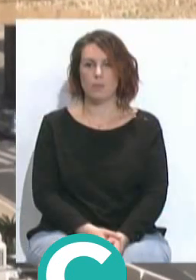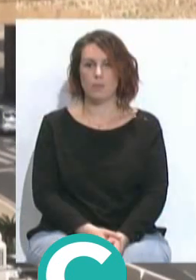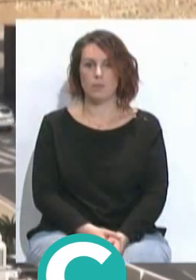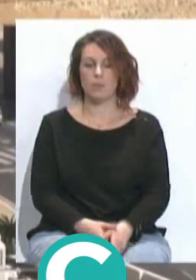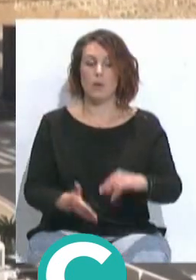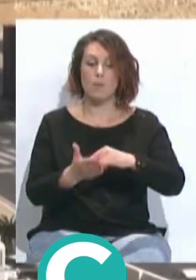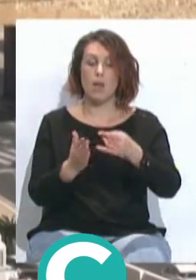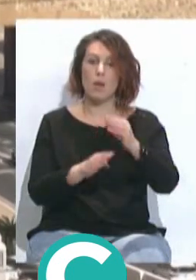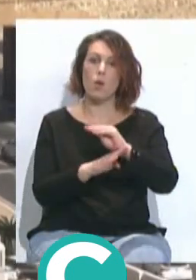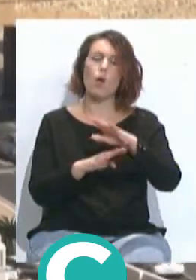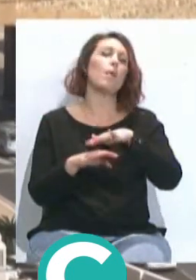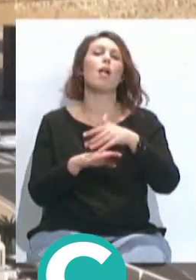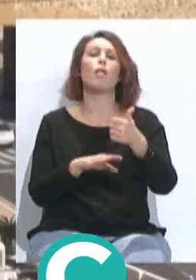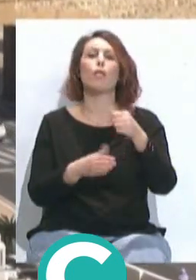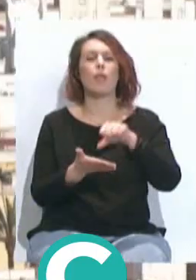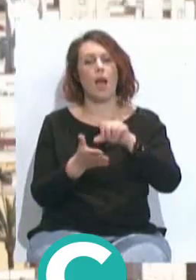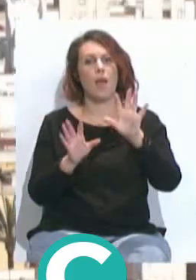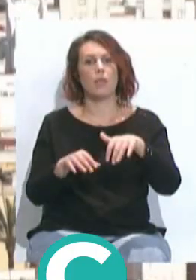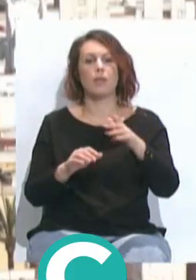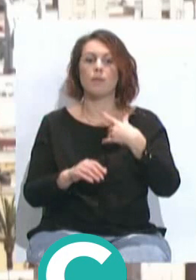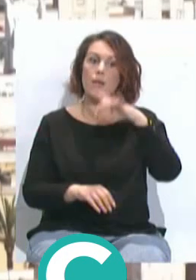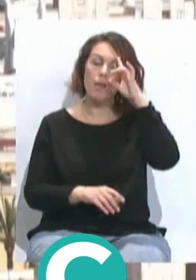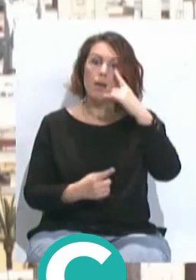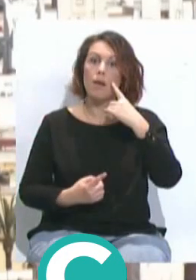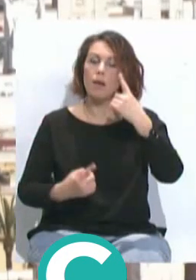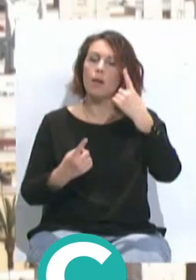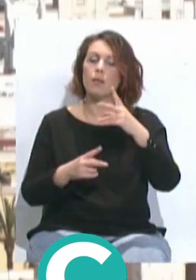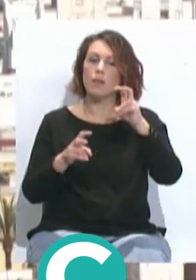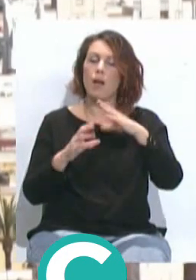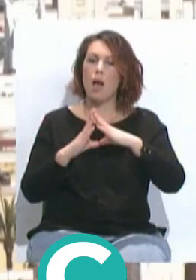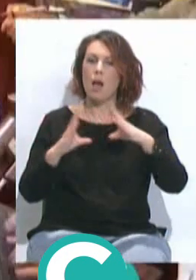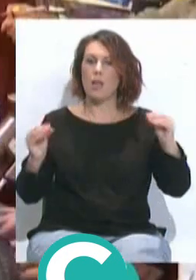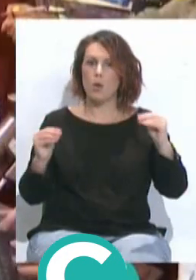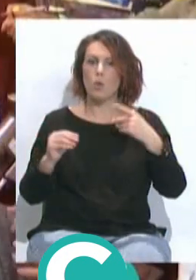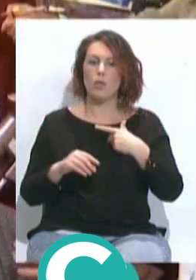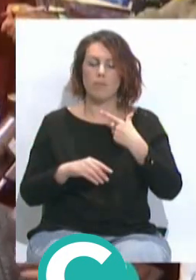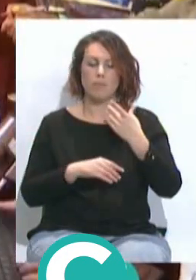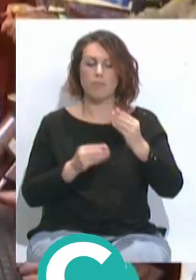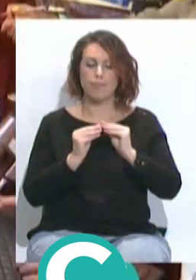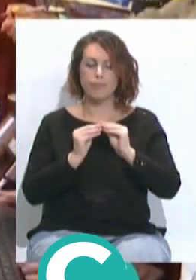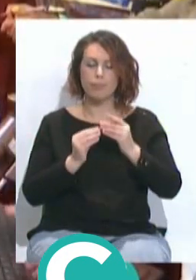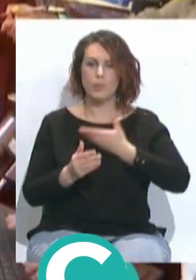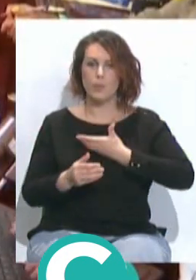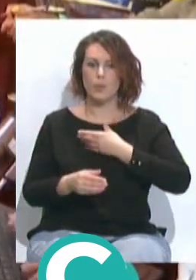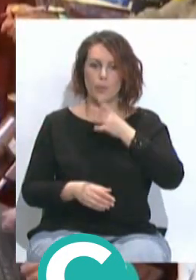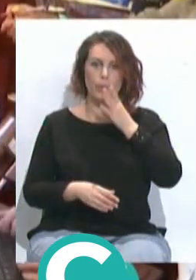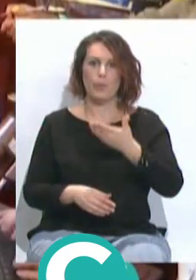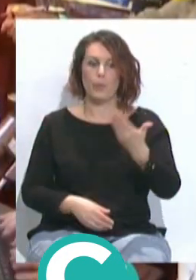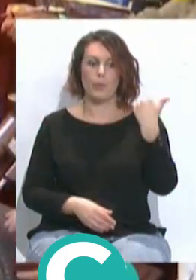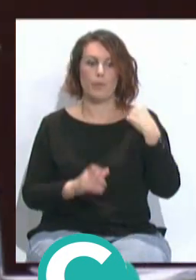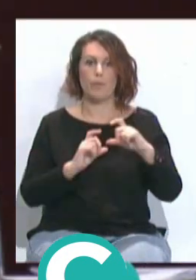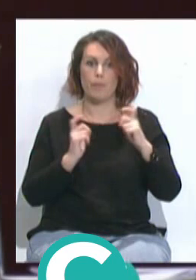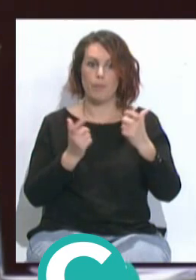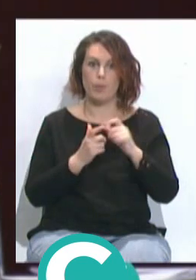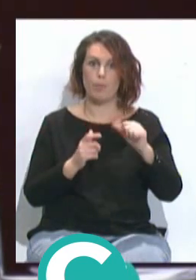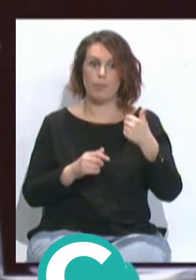Un plan de cuidados para la ciudad de Cádiz, iniciativa pionera a nivel andaluz y que está elaborando el ayuntamiento tras aprobarse en